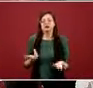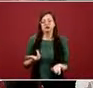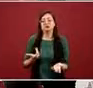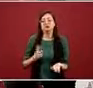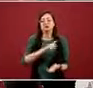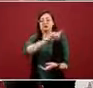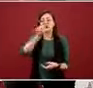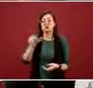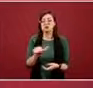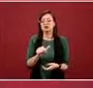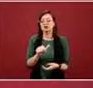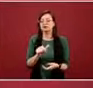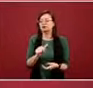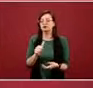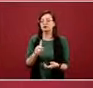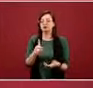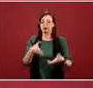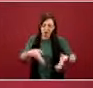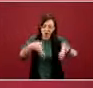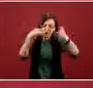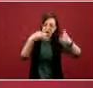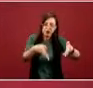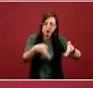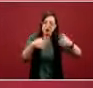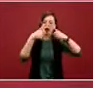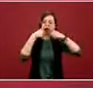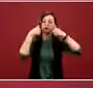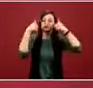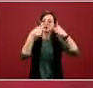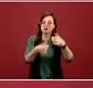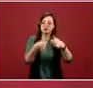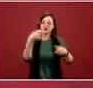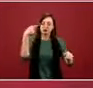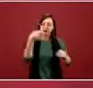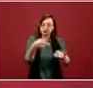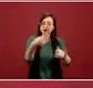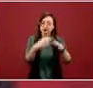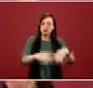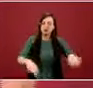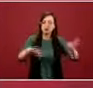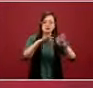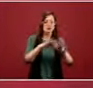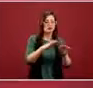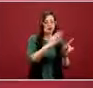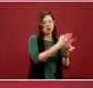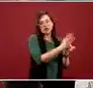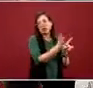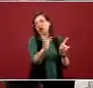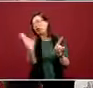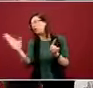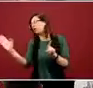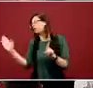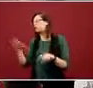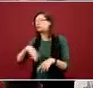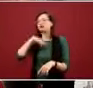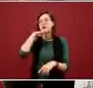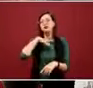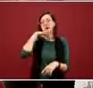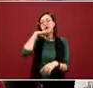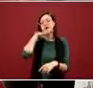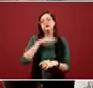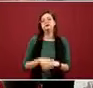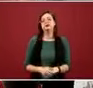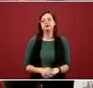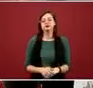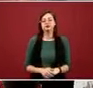llevan a no enfocarnos, a no atender lo que es importante atender, sino distraernos con detalles. Sobre esto